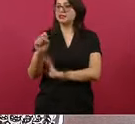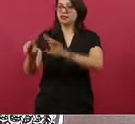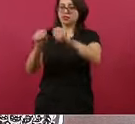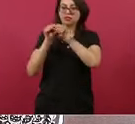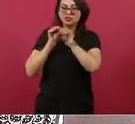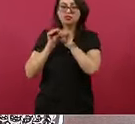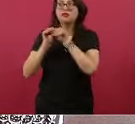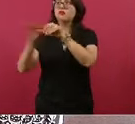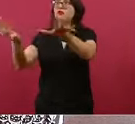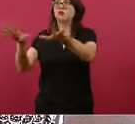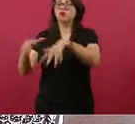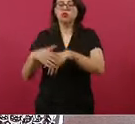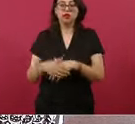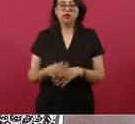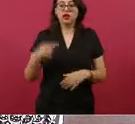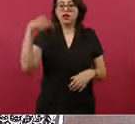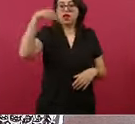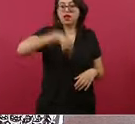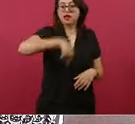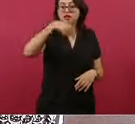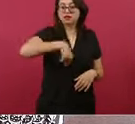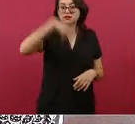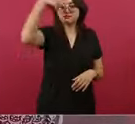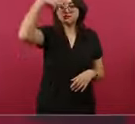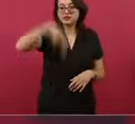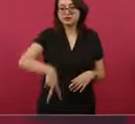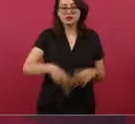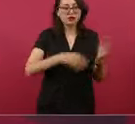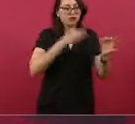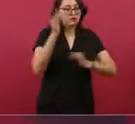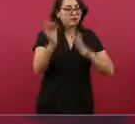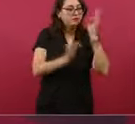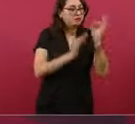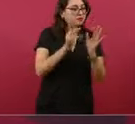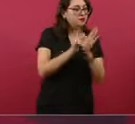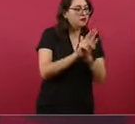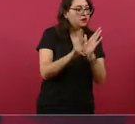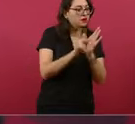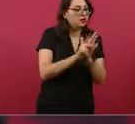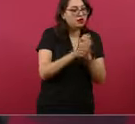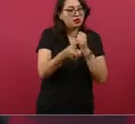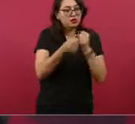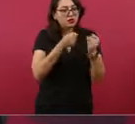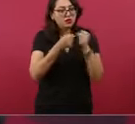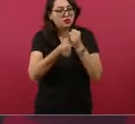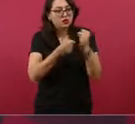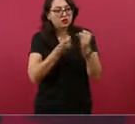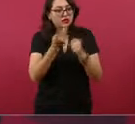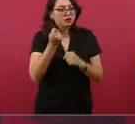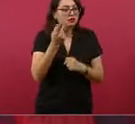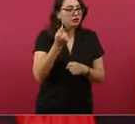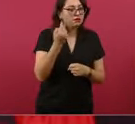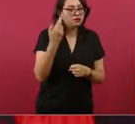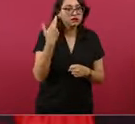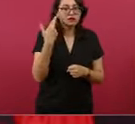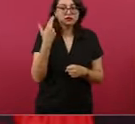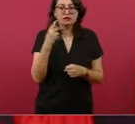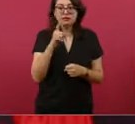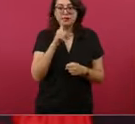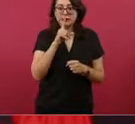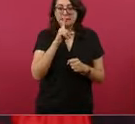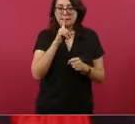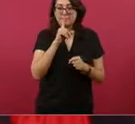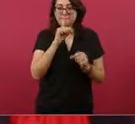No tenemos, y siempre voy a decir, hay honrosas excepciones, pero